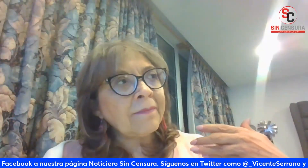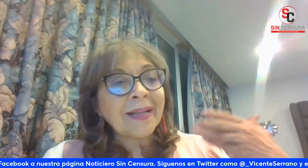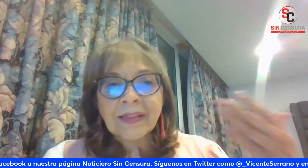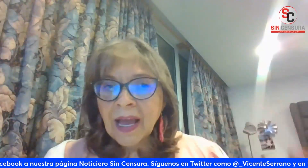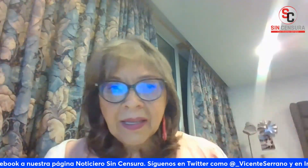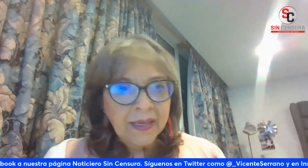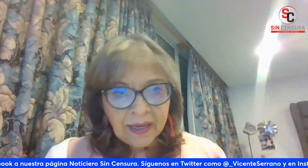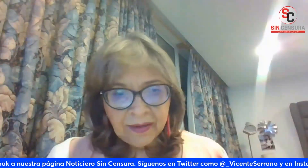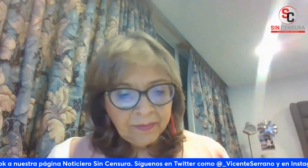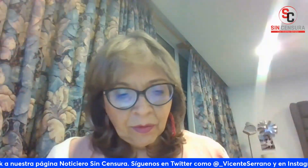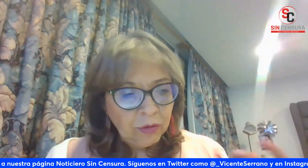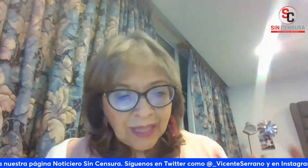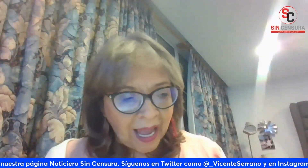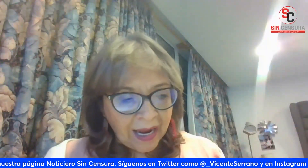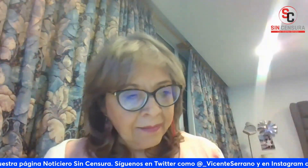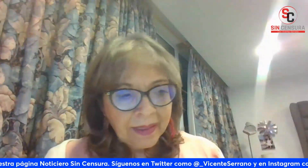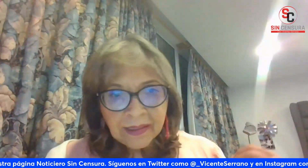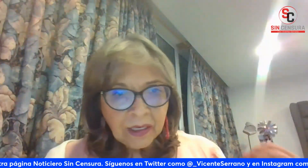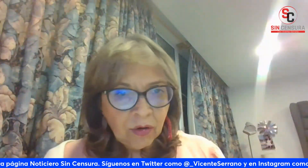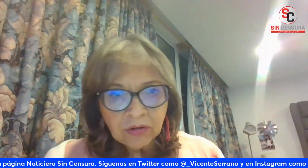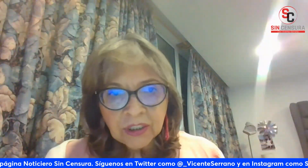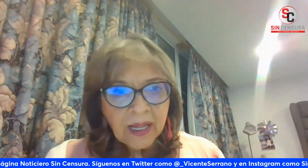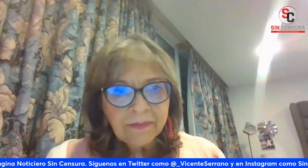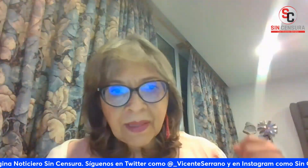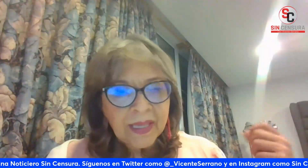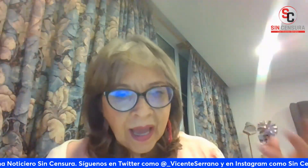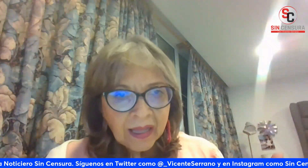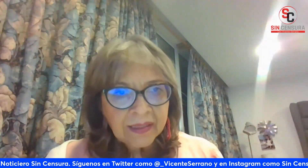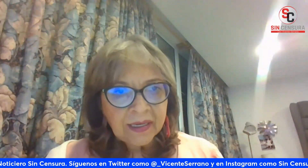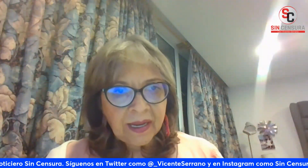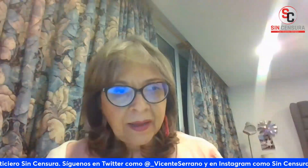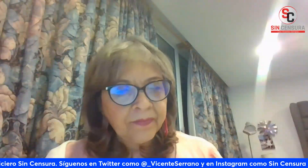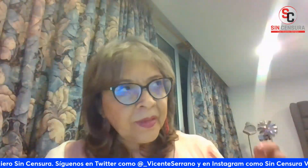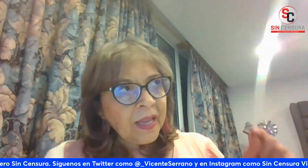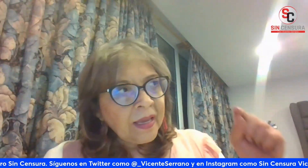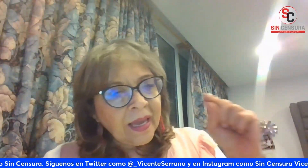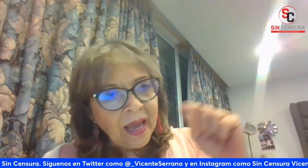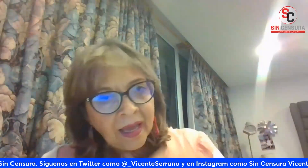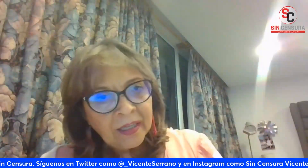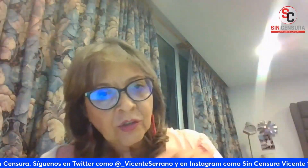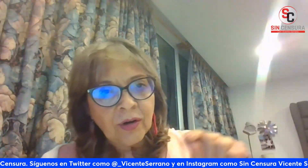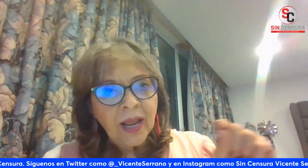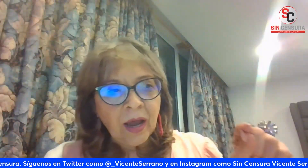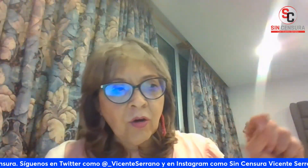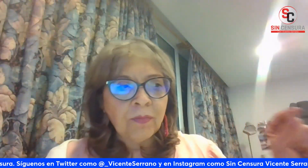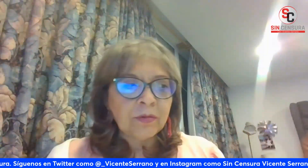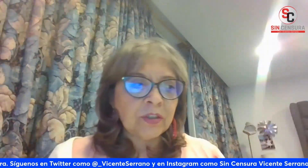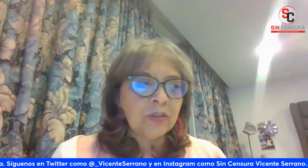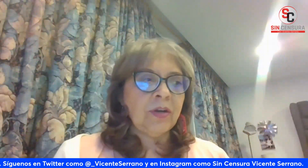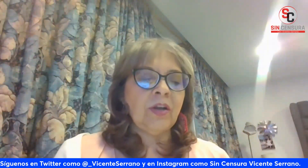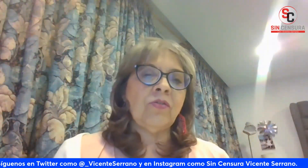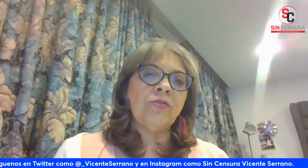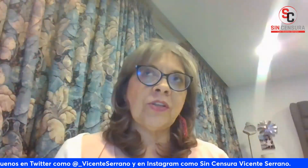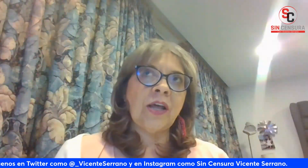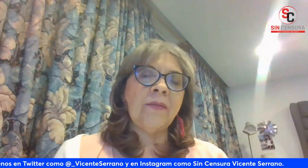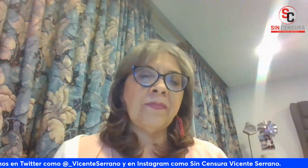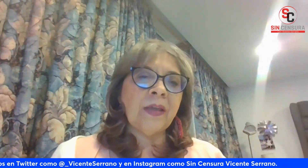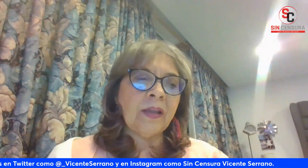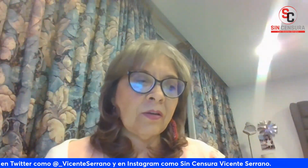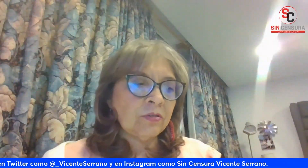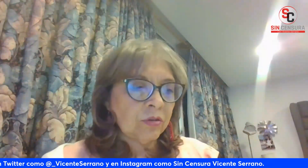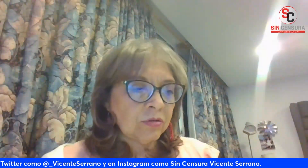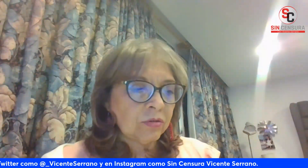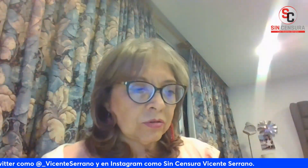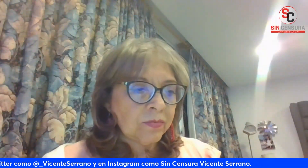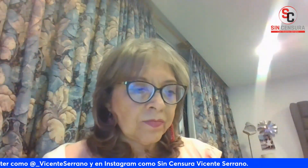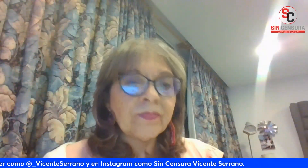la batalla brutal, mentirosa, mediática que ha hecho la oposición en contra